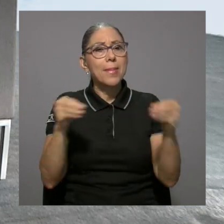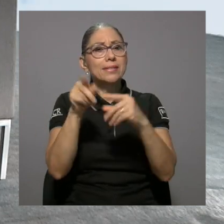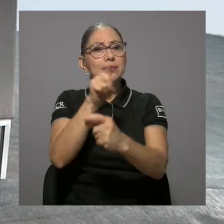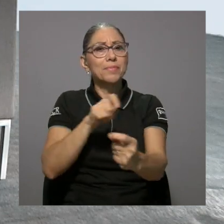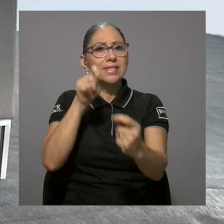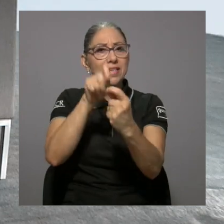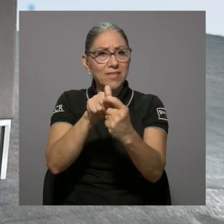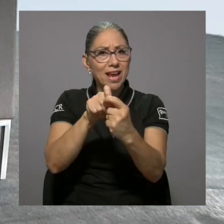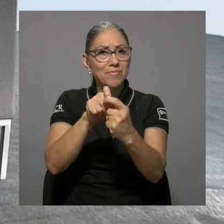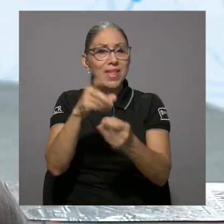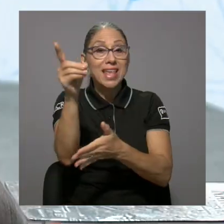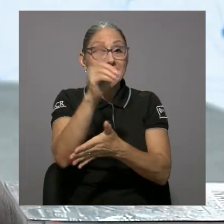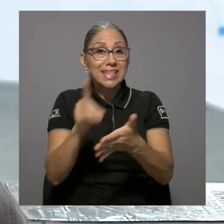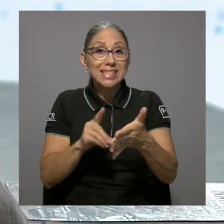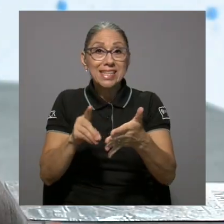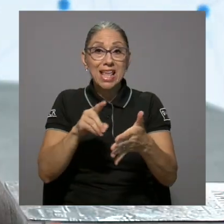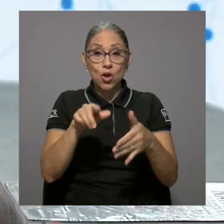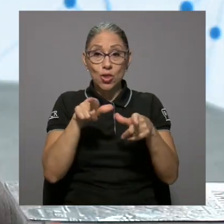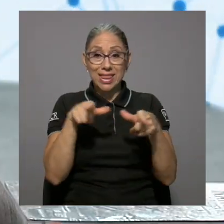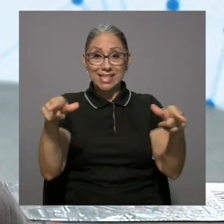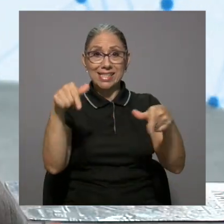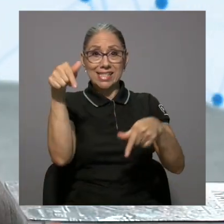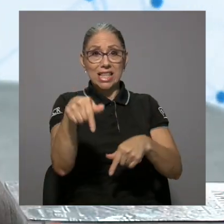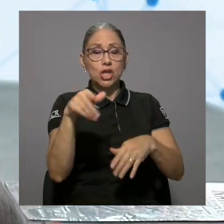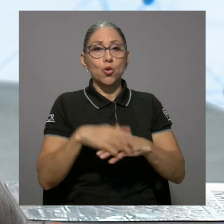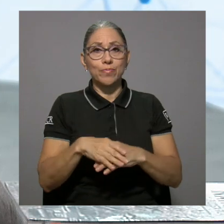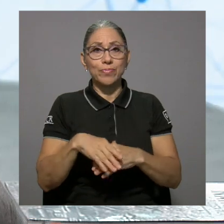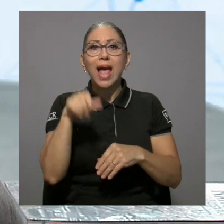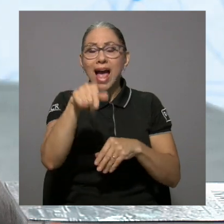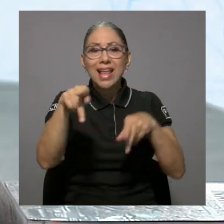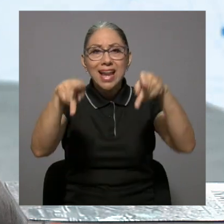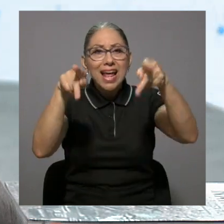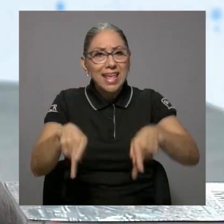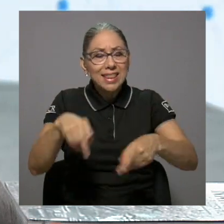de diseño de sitio, en donde la gente trabaja